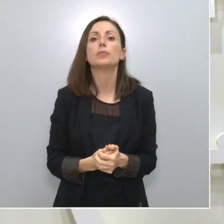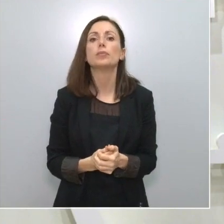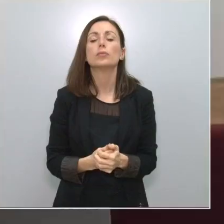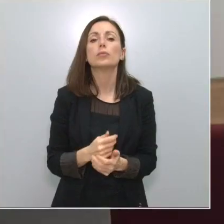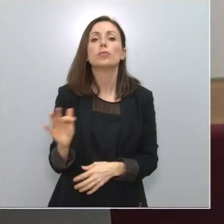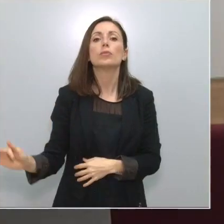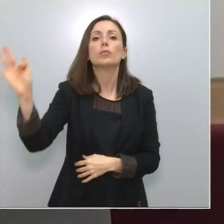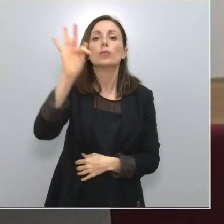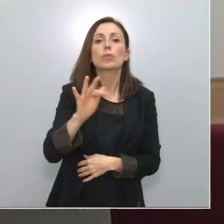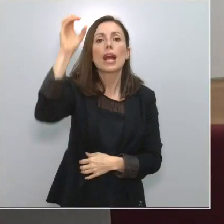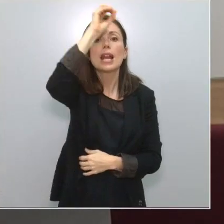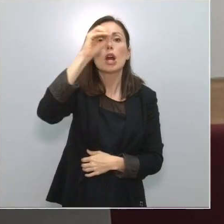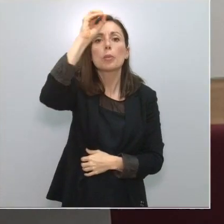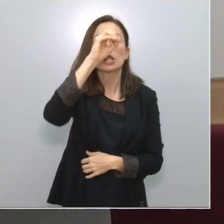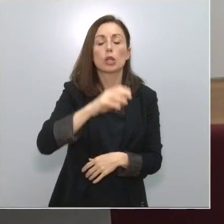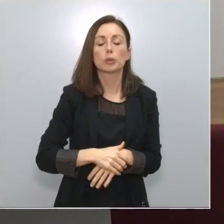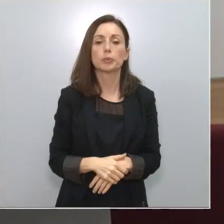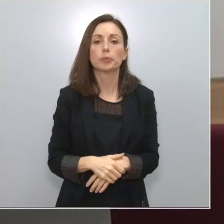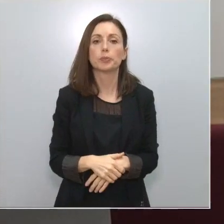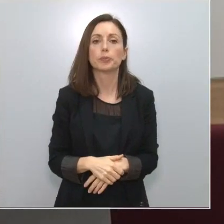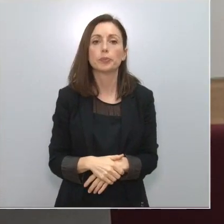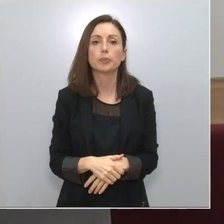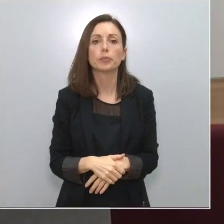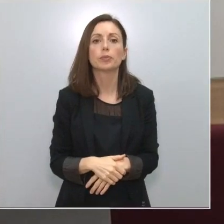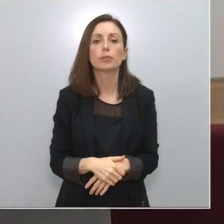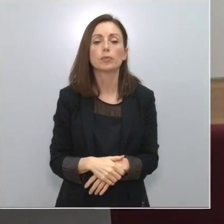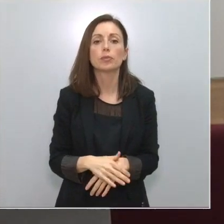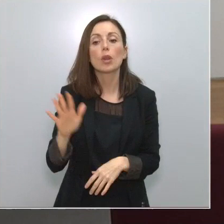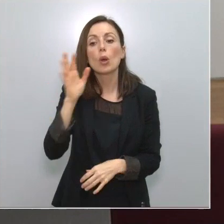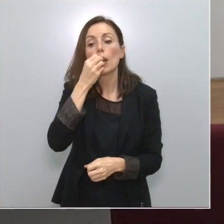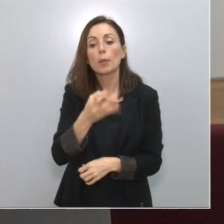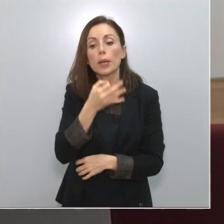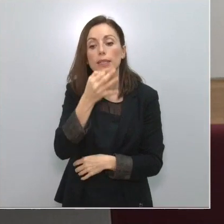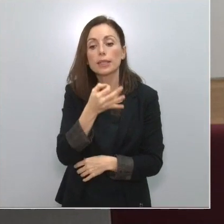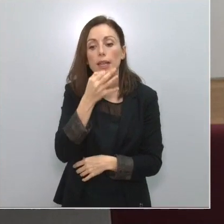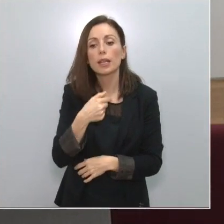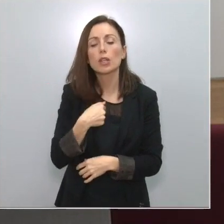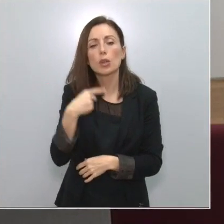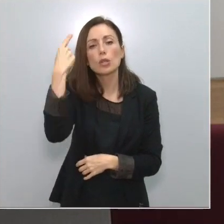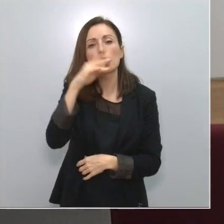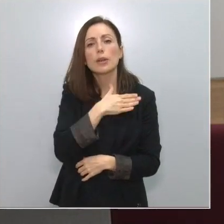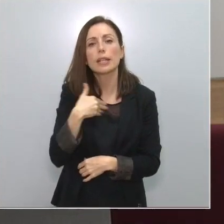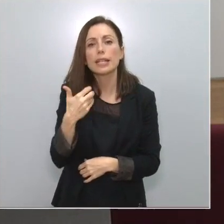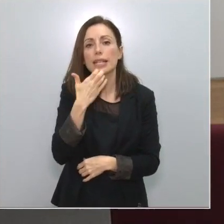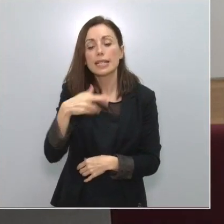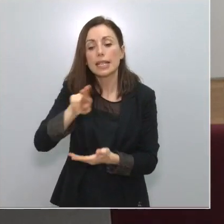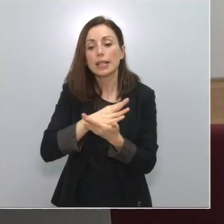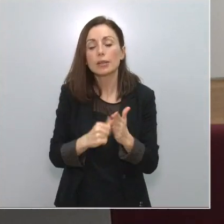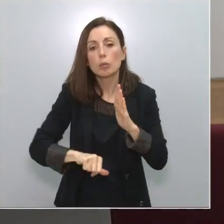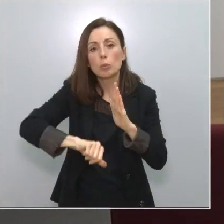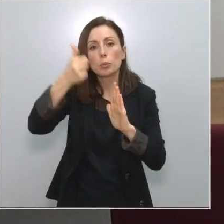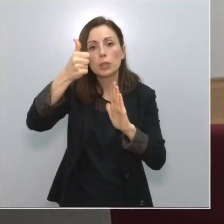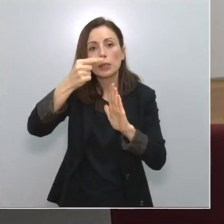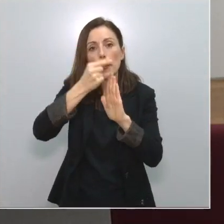Siguiente turno, la opinión, Jorge Sánchez. Hola, muy buenas tardes. Yo quería saber si va a aprobar el Gobierno regional